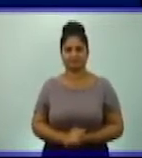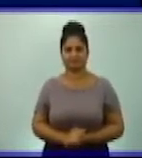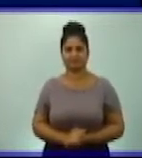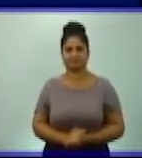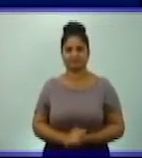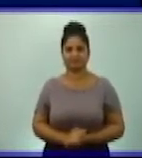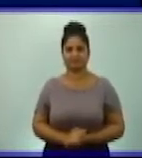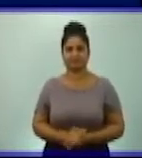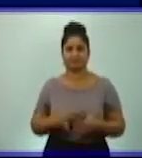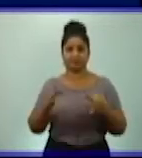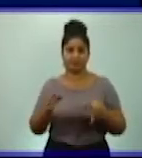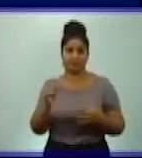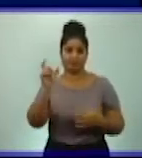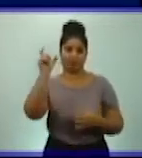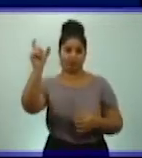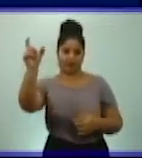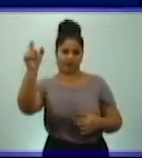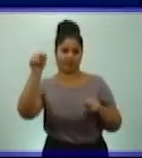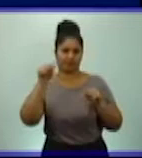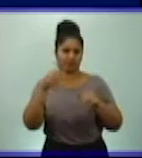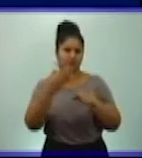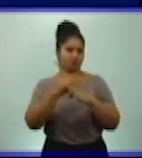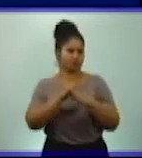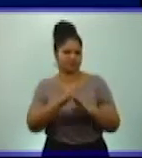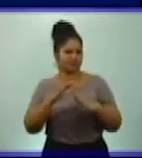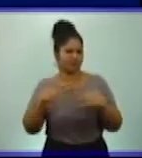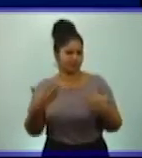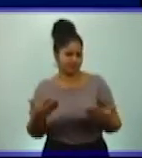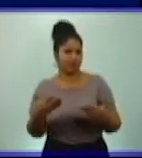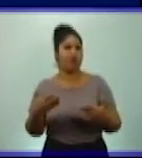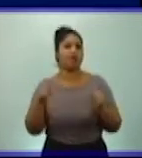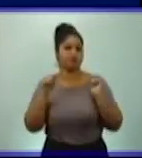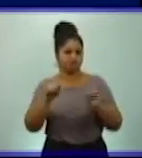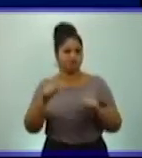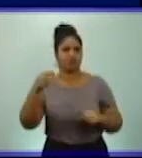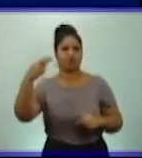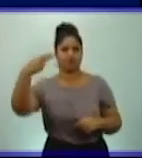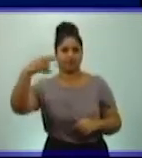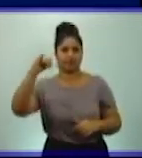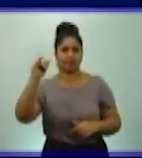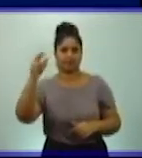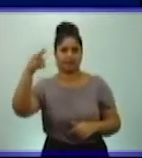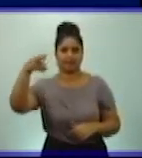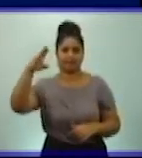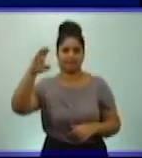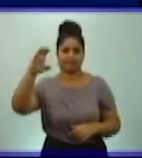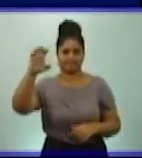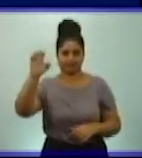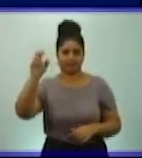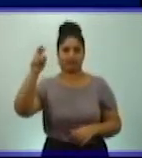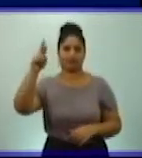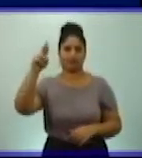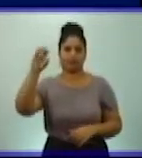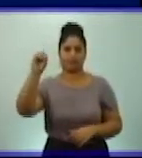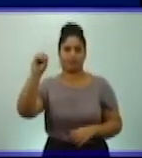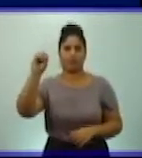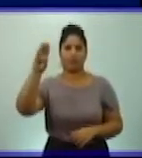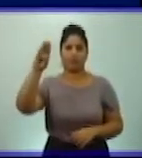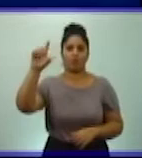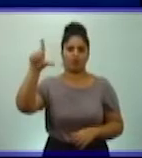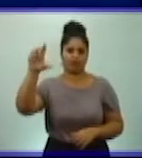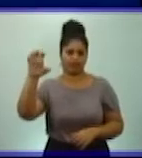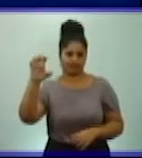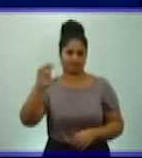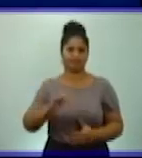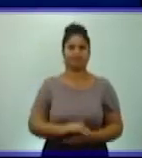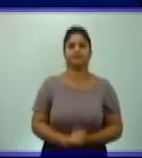hiperbolizado. ¿Por qué? Porque el corazón deshecho destila. ¿Qué destila?